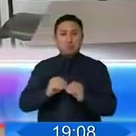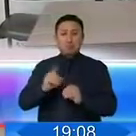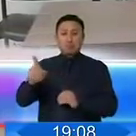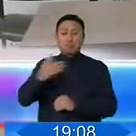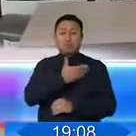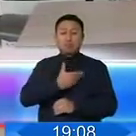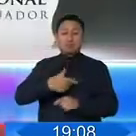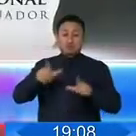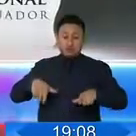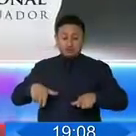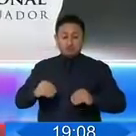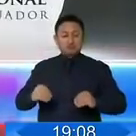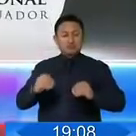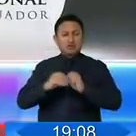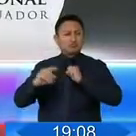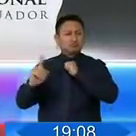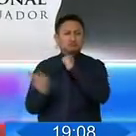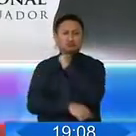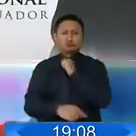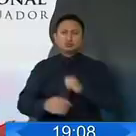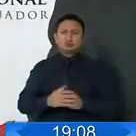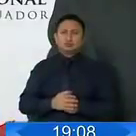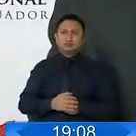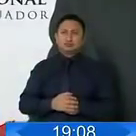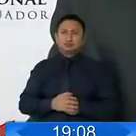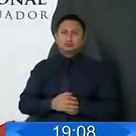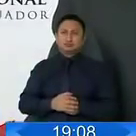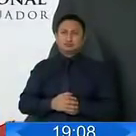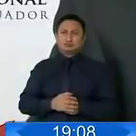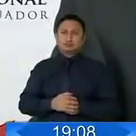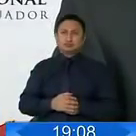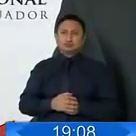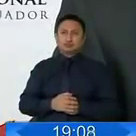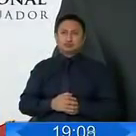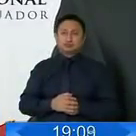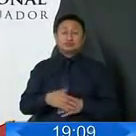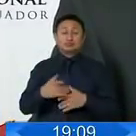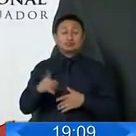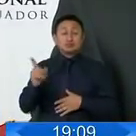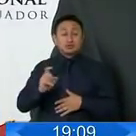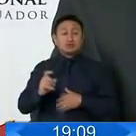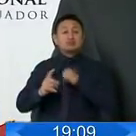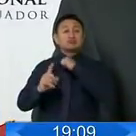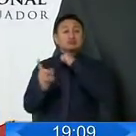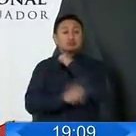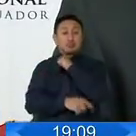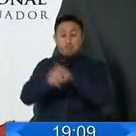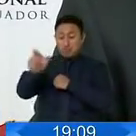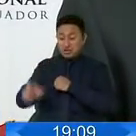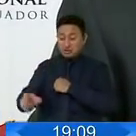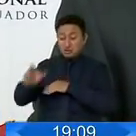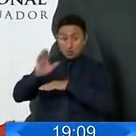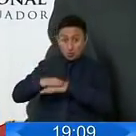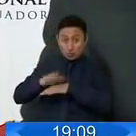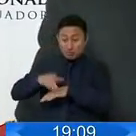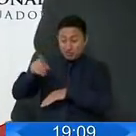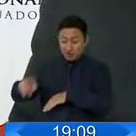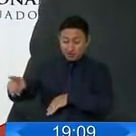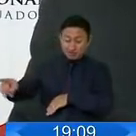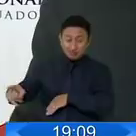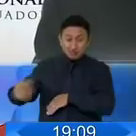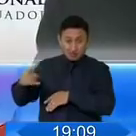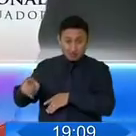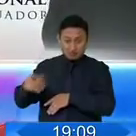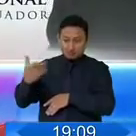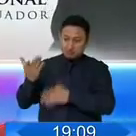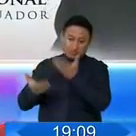presidente Lenín Moreno. Sanciones más drásticas a los responsables de